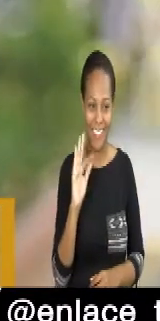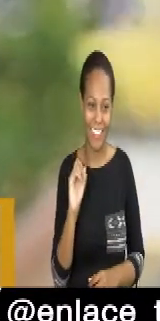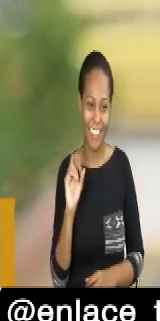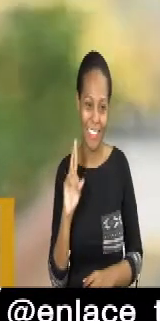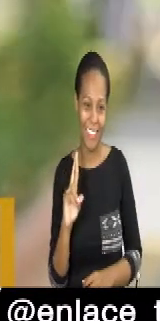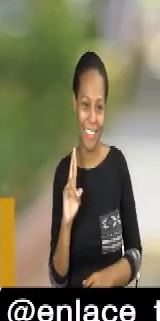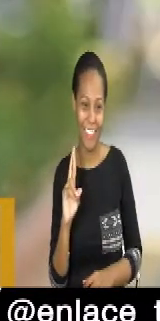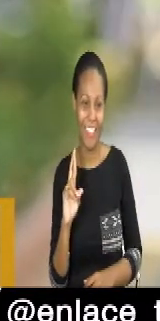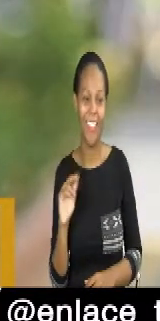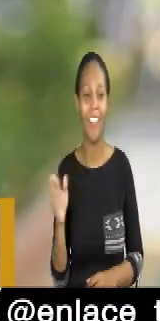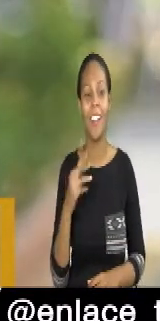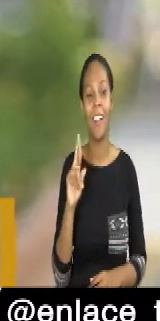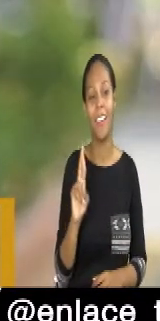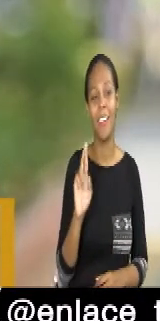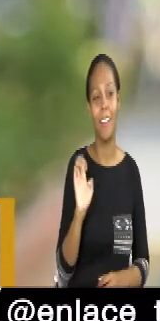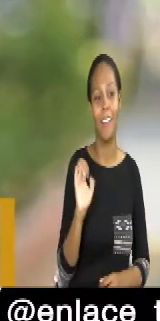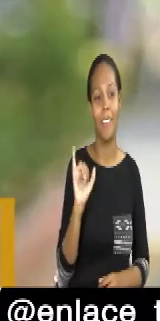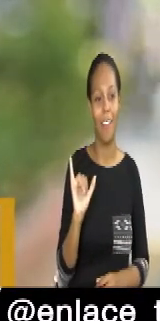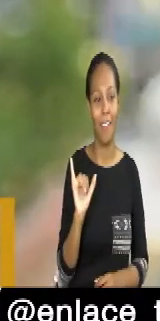Nosotros pues